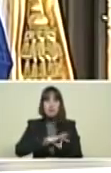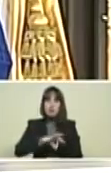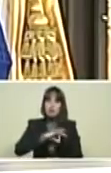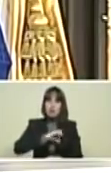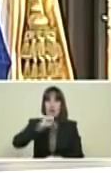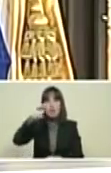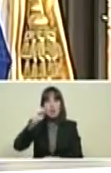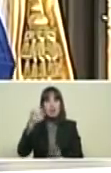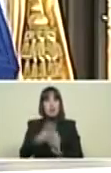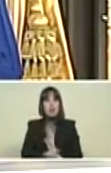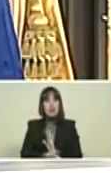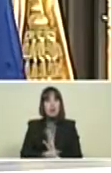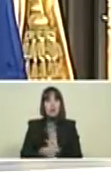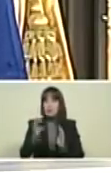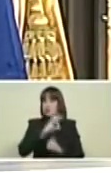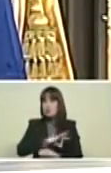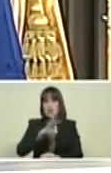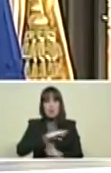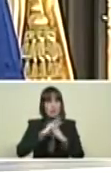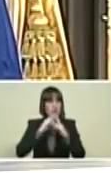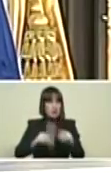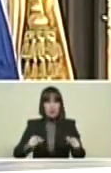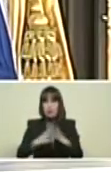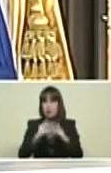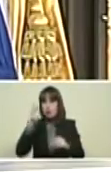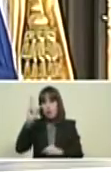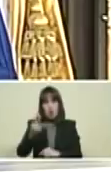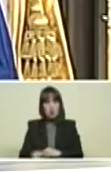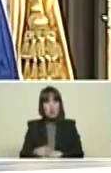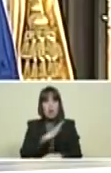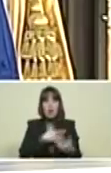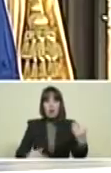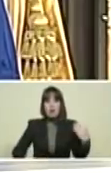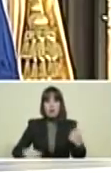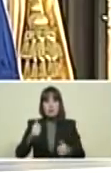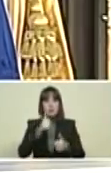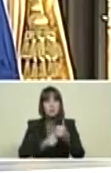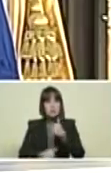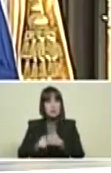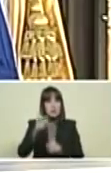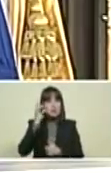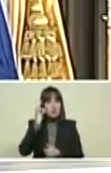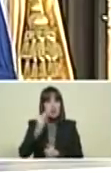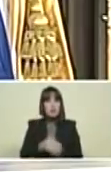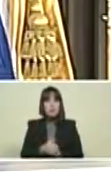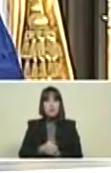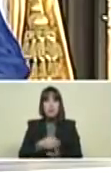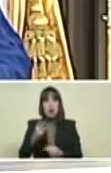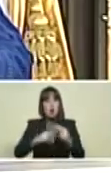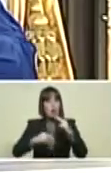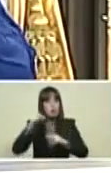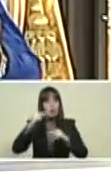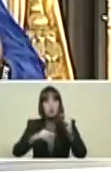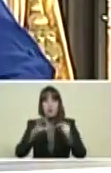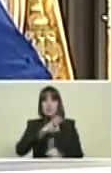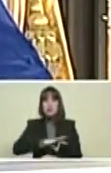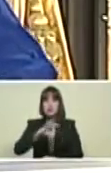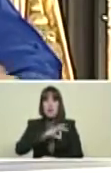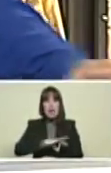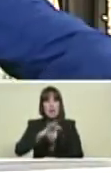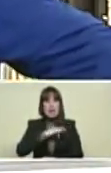del socialismo territorial. Todos los días, vicepresidenta. Esa es nuestra tarea, construir el socialismo verdadero, socialismo del